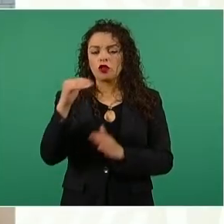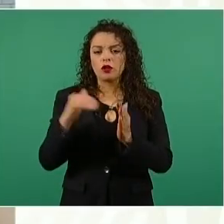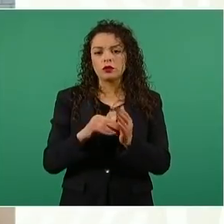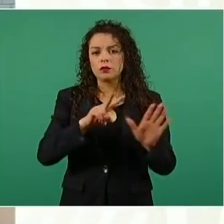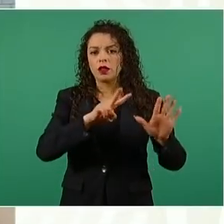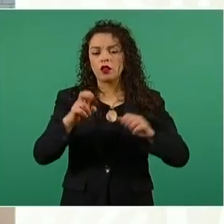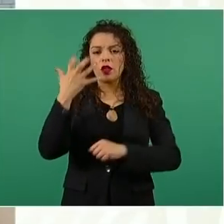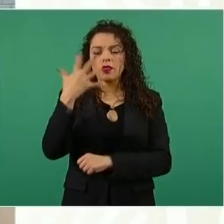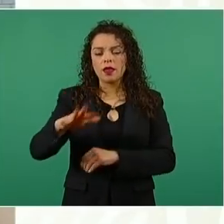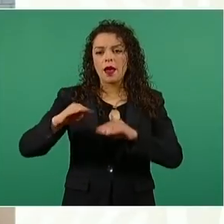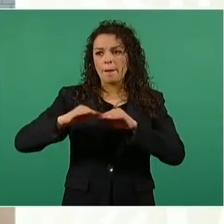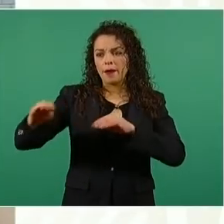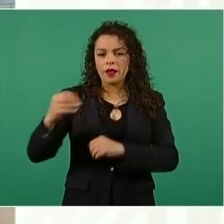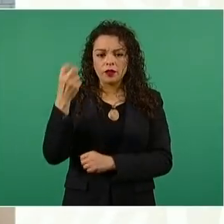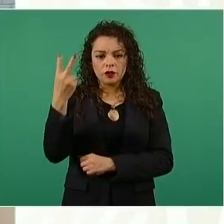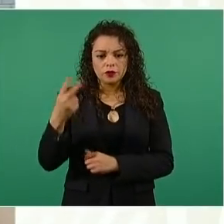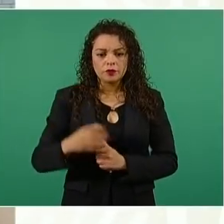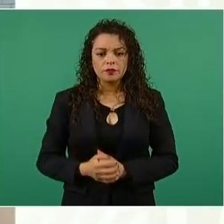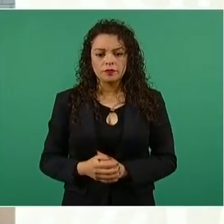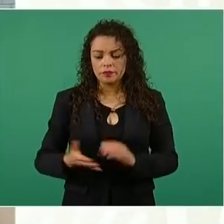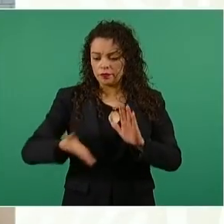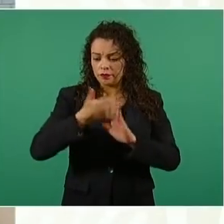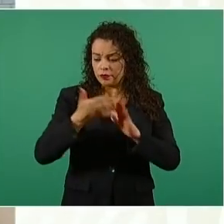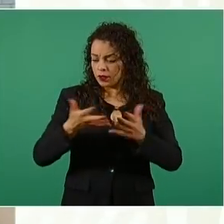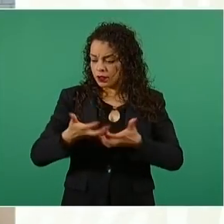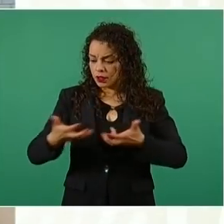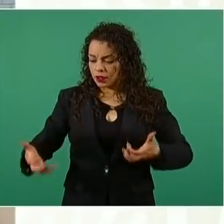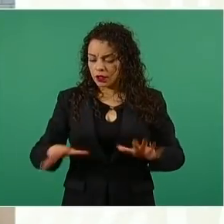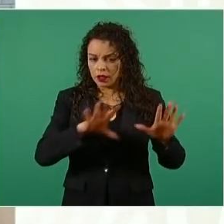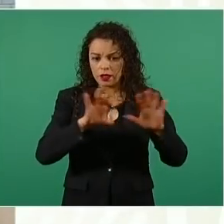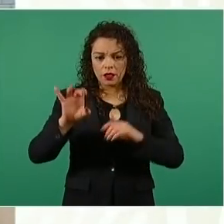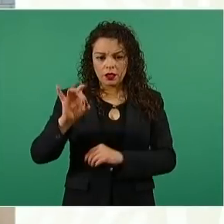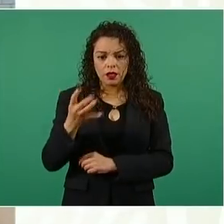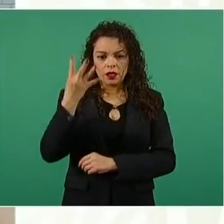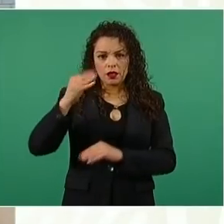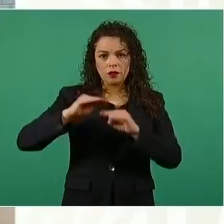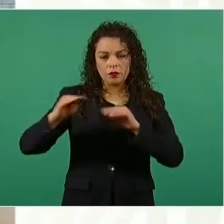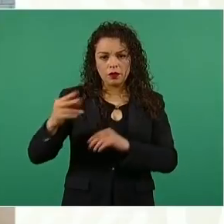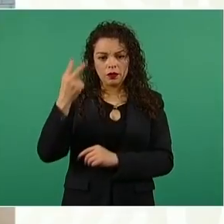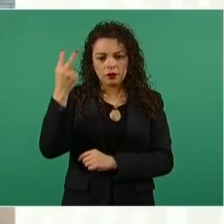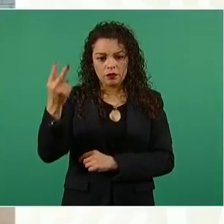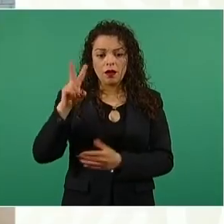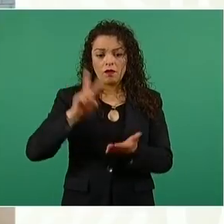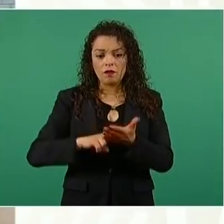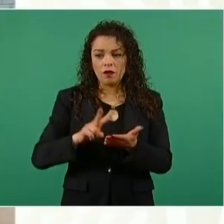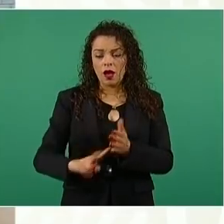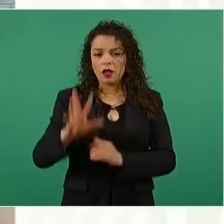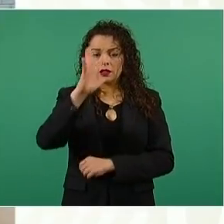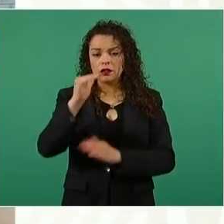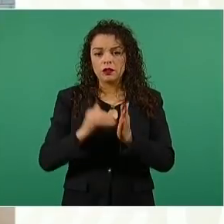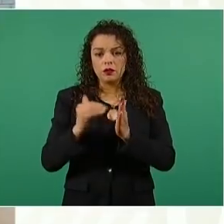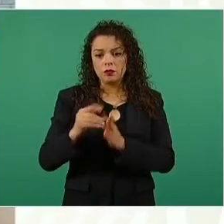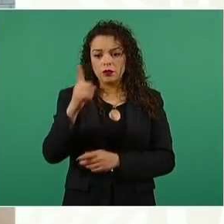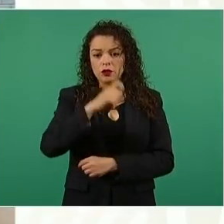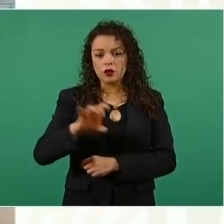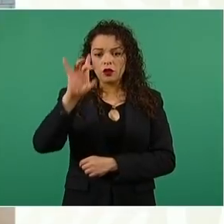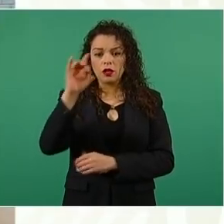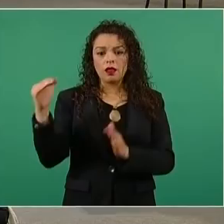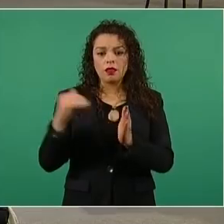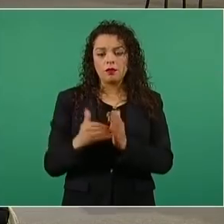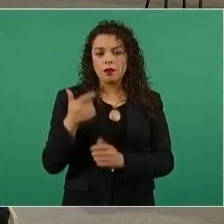2.210 metros, construcción 534 metros, valor 5.130.000